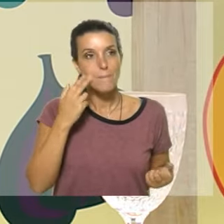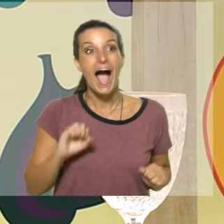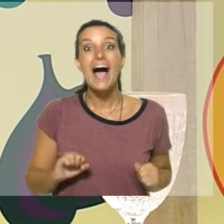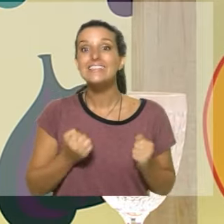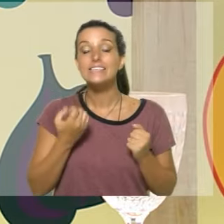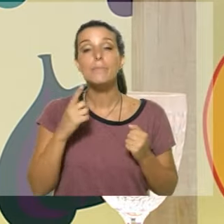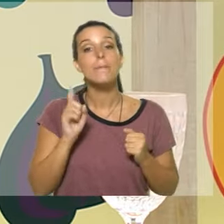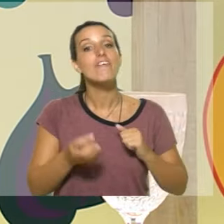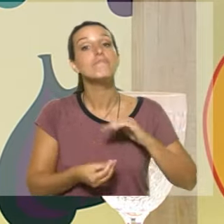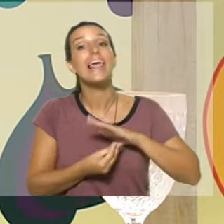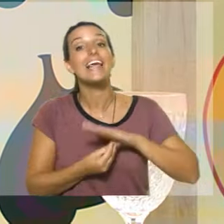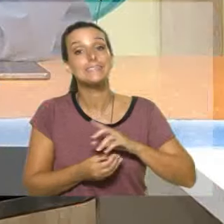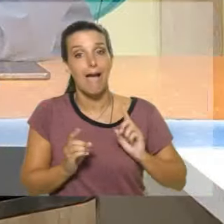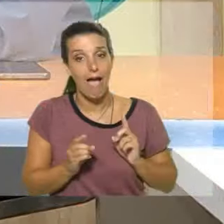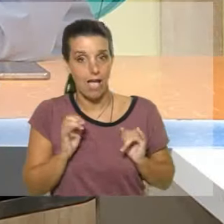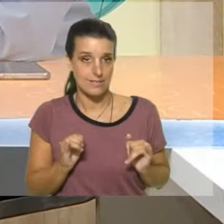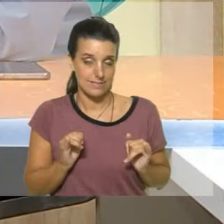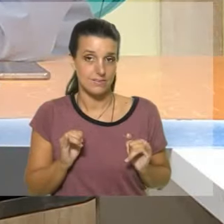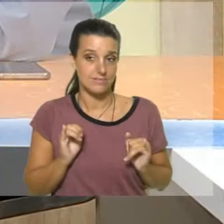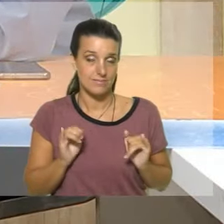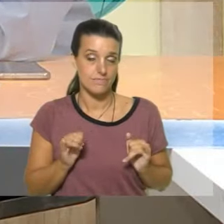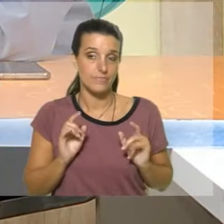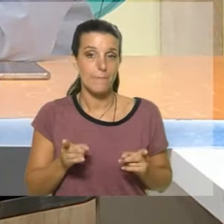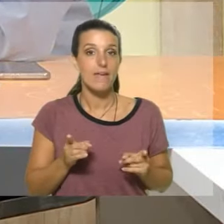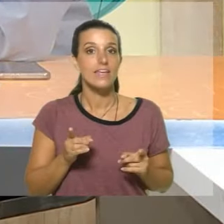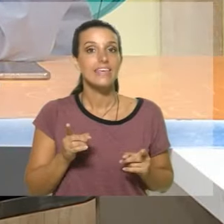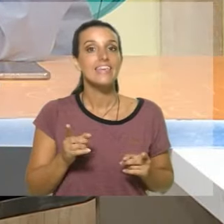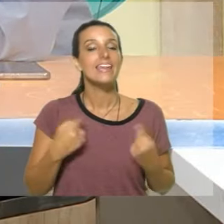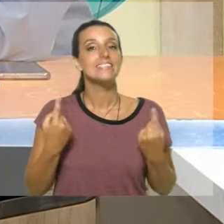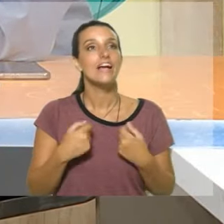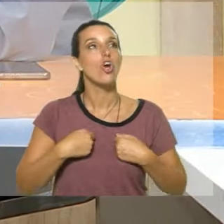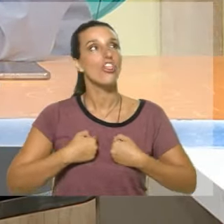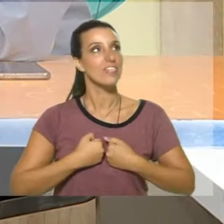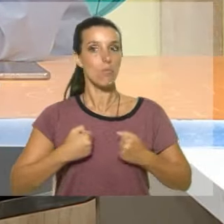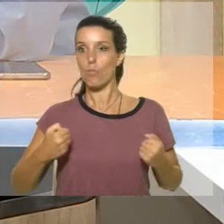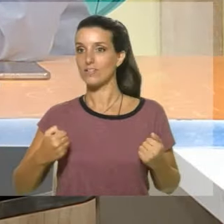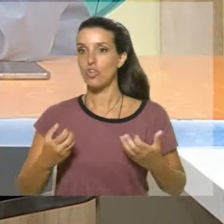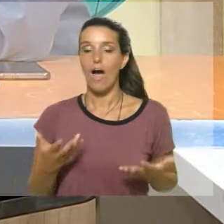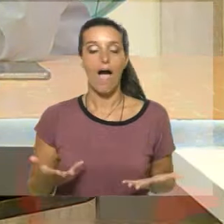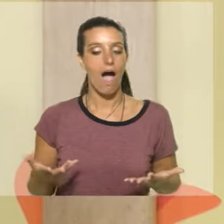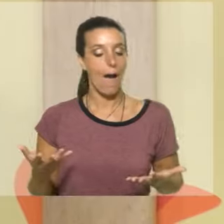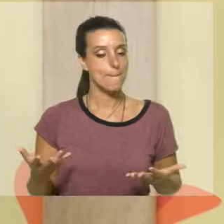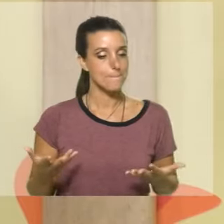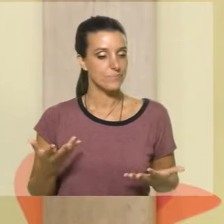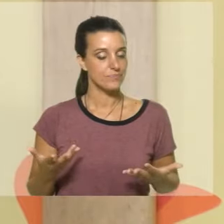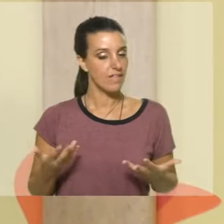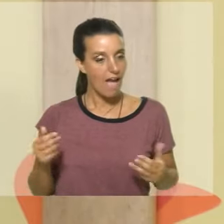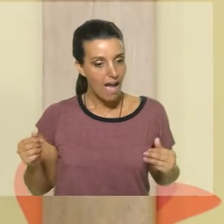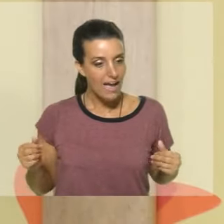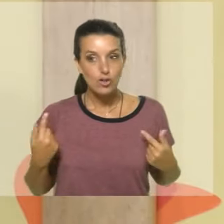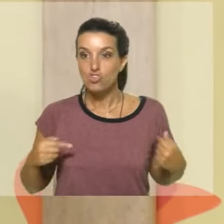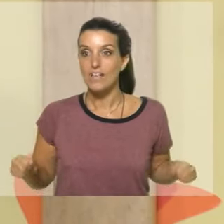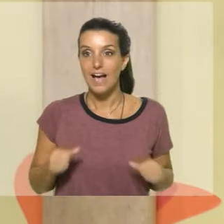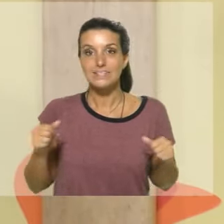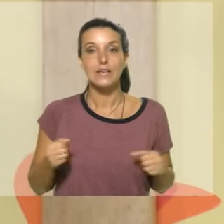la pereza sí totalmente y tenemos que estar dispuestos justamente a tener actividades